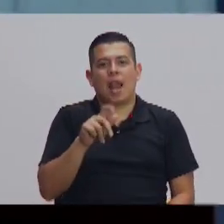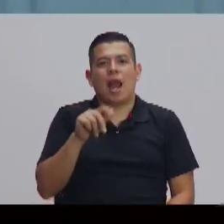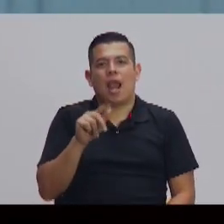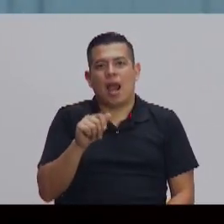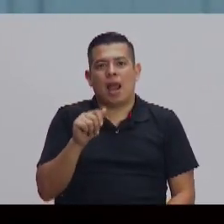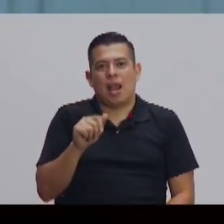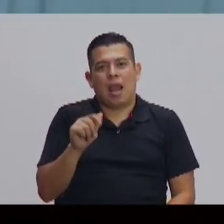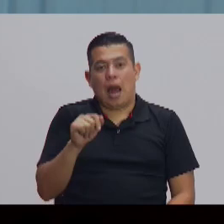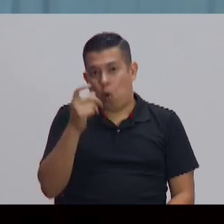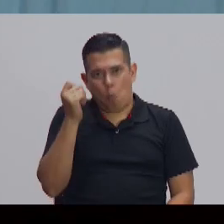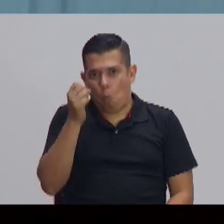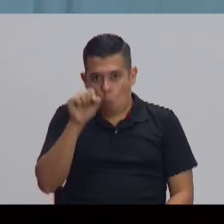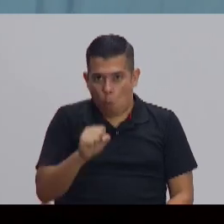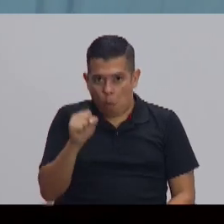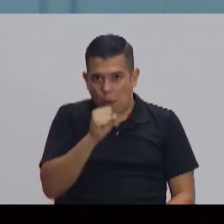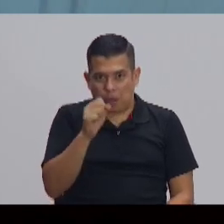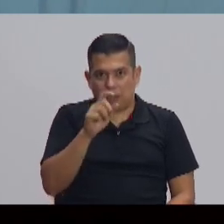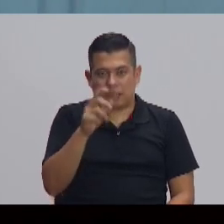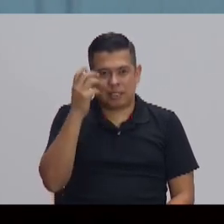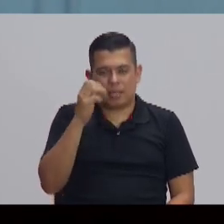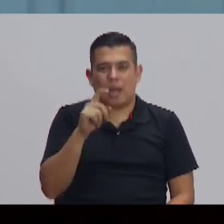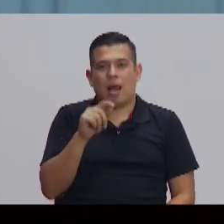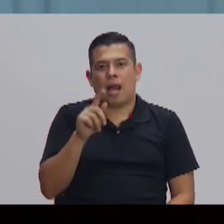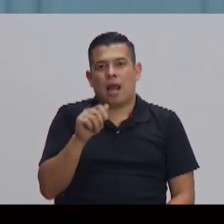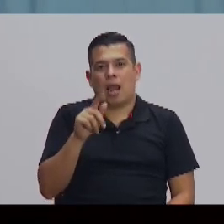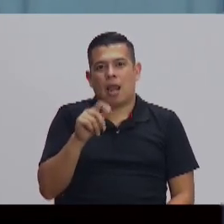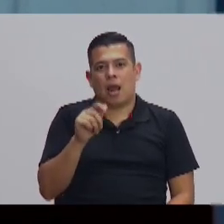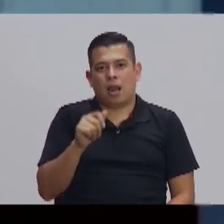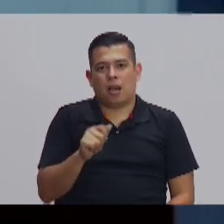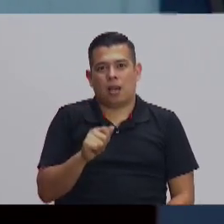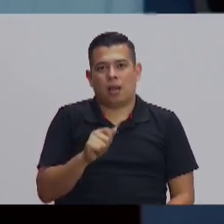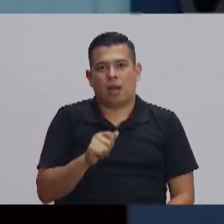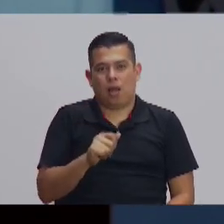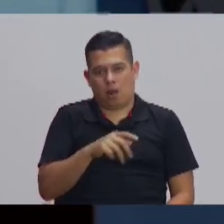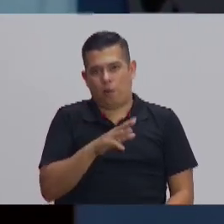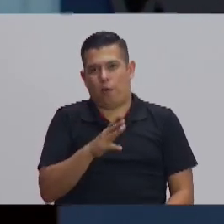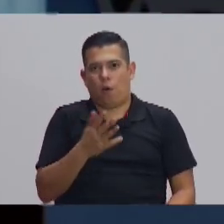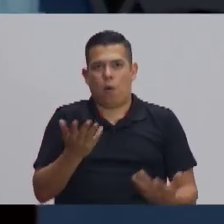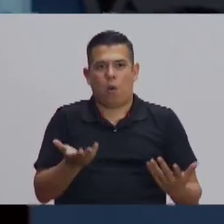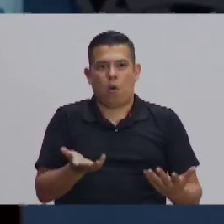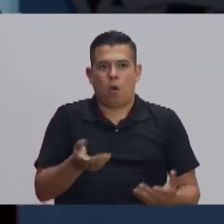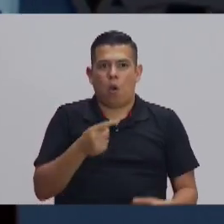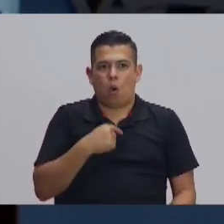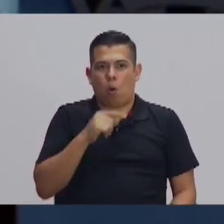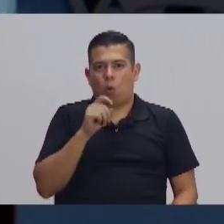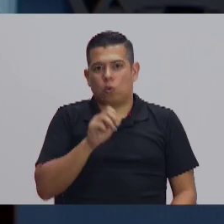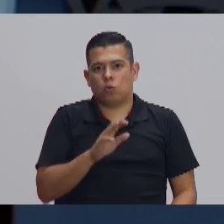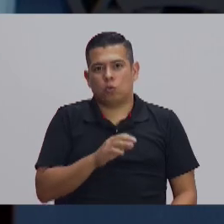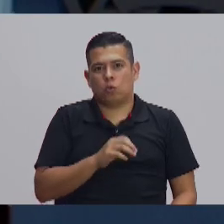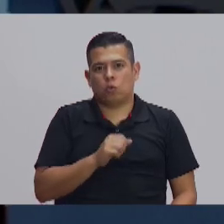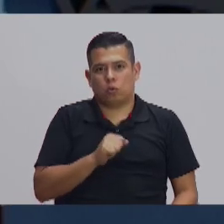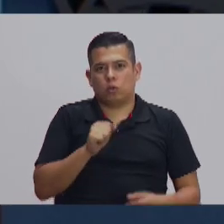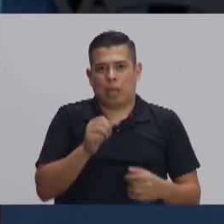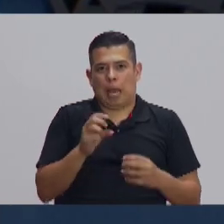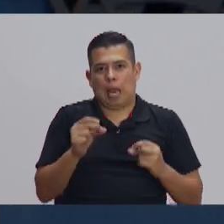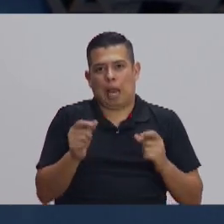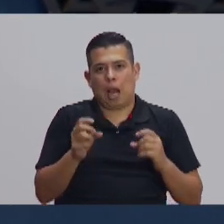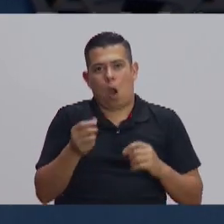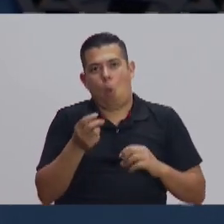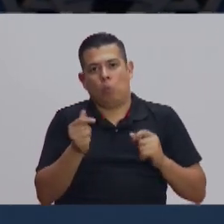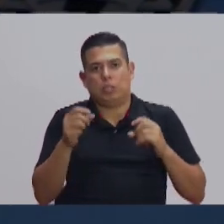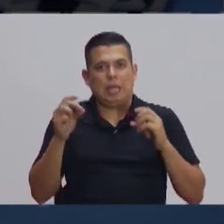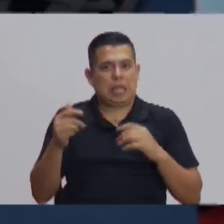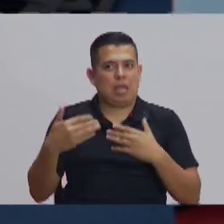las lavas las lavas la nada las hay hermanas patios tienen una gran banca y usted que anda trabajando el reggaetón